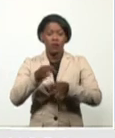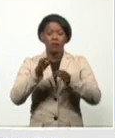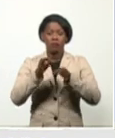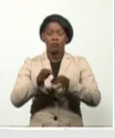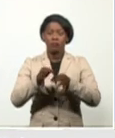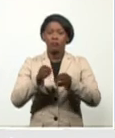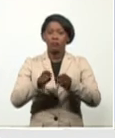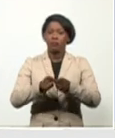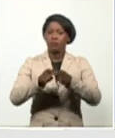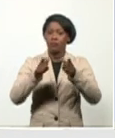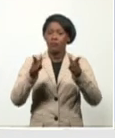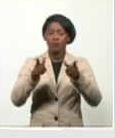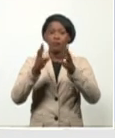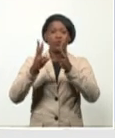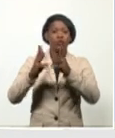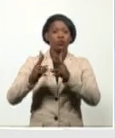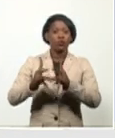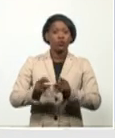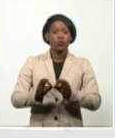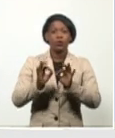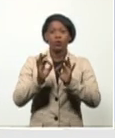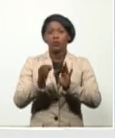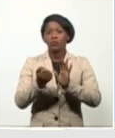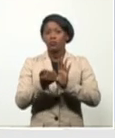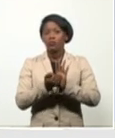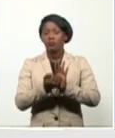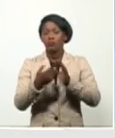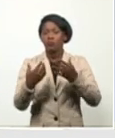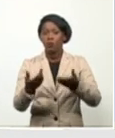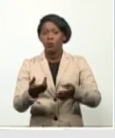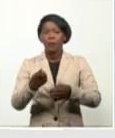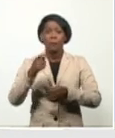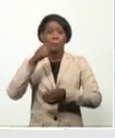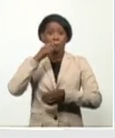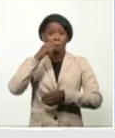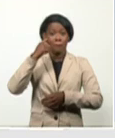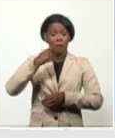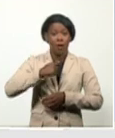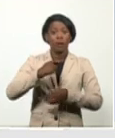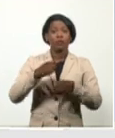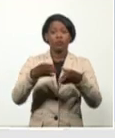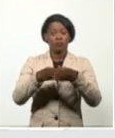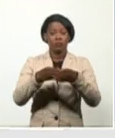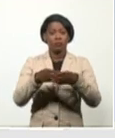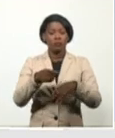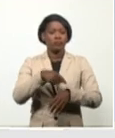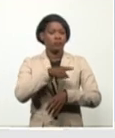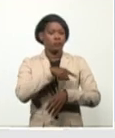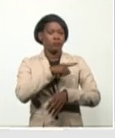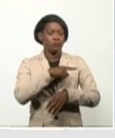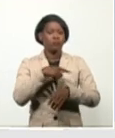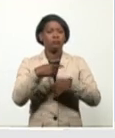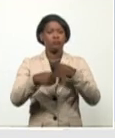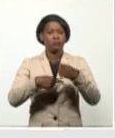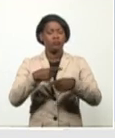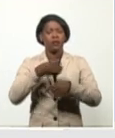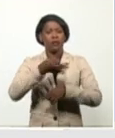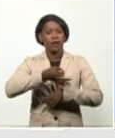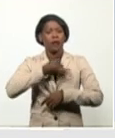mayor número de casos en el sexo masculino, y en otra conferencia vamos a dar una